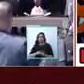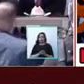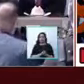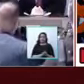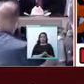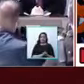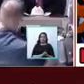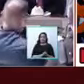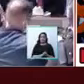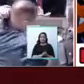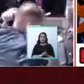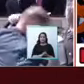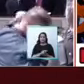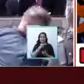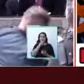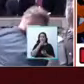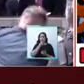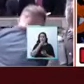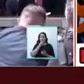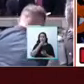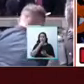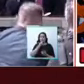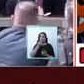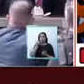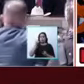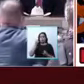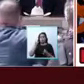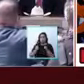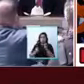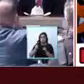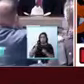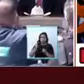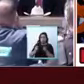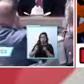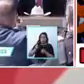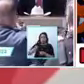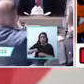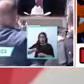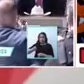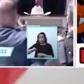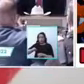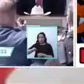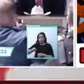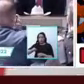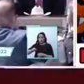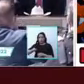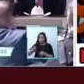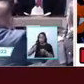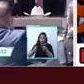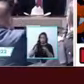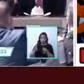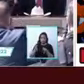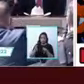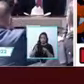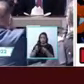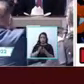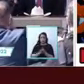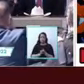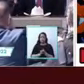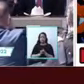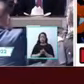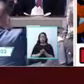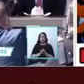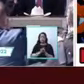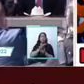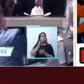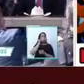gabacha, Brian. Bueno, íbamos platicando hace poco con don Armando Orellana, bueno, de lo que está pasando en